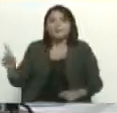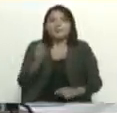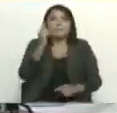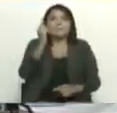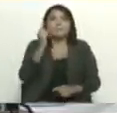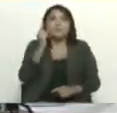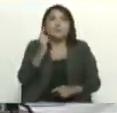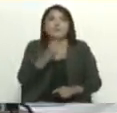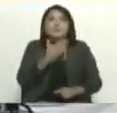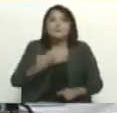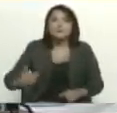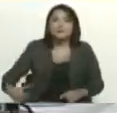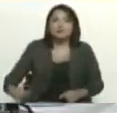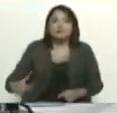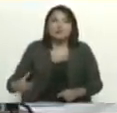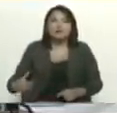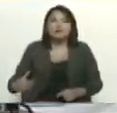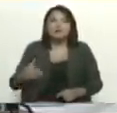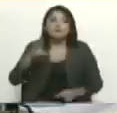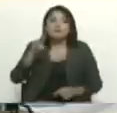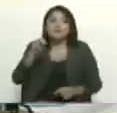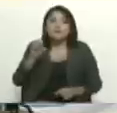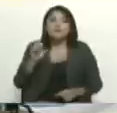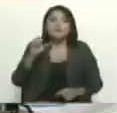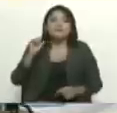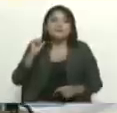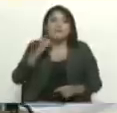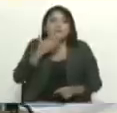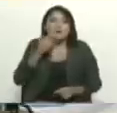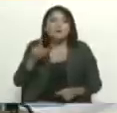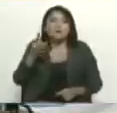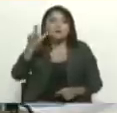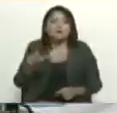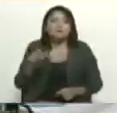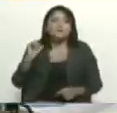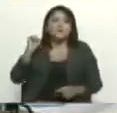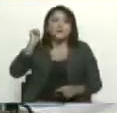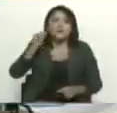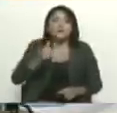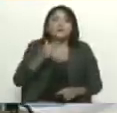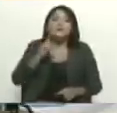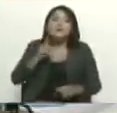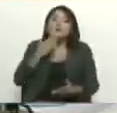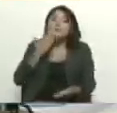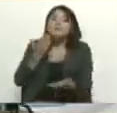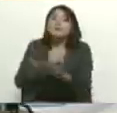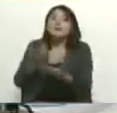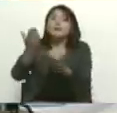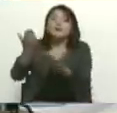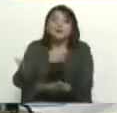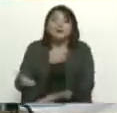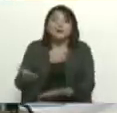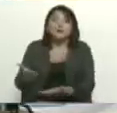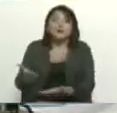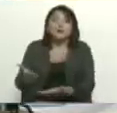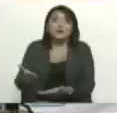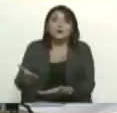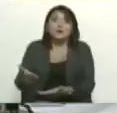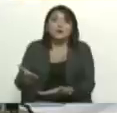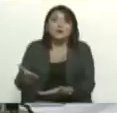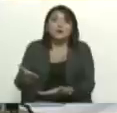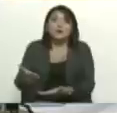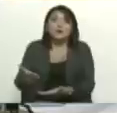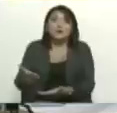tenido el Poder Electoral de Venezuela en su historia, le solicite como primer documento